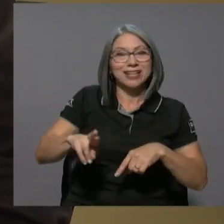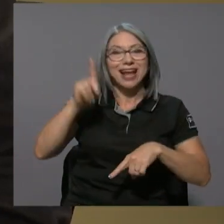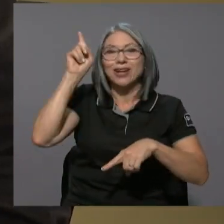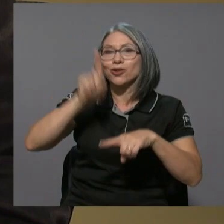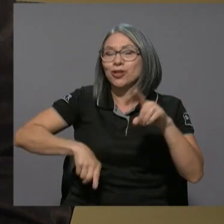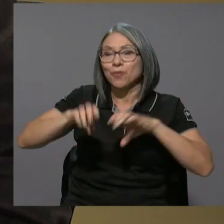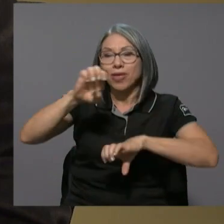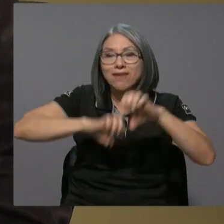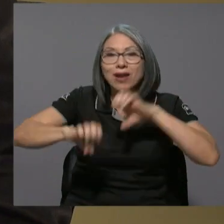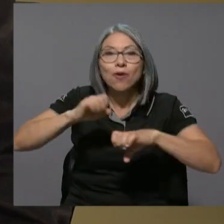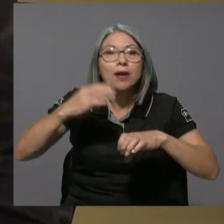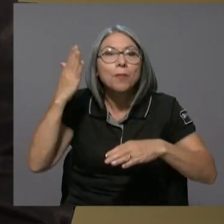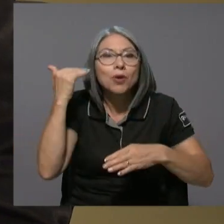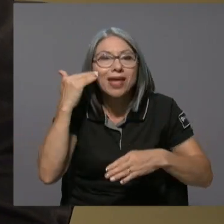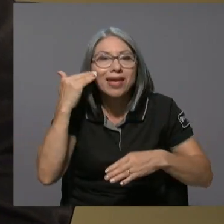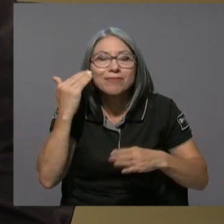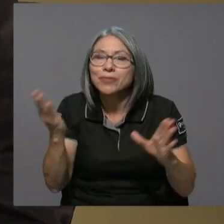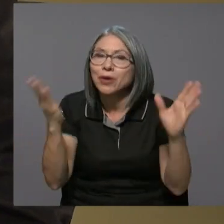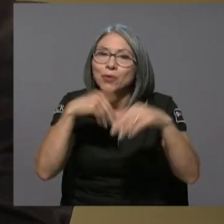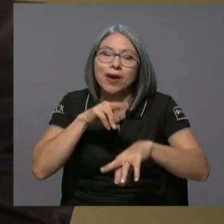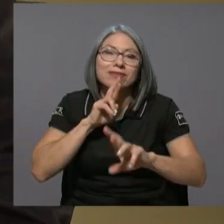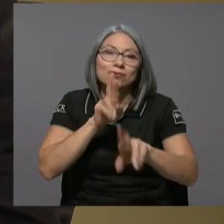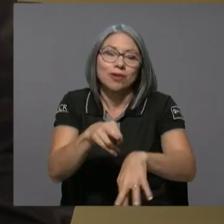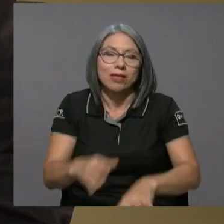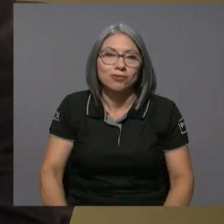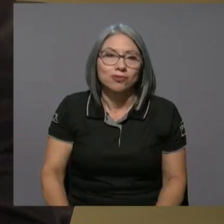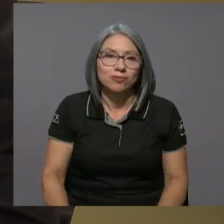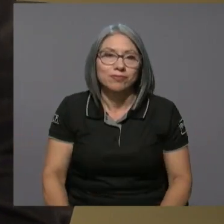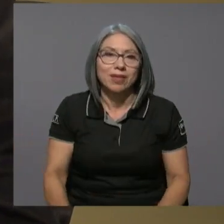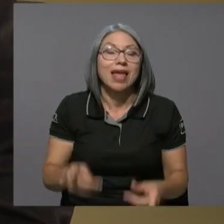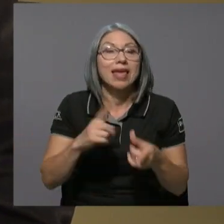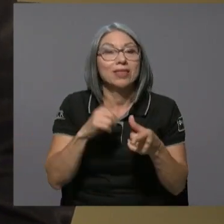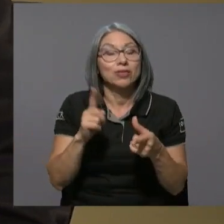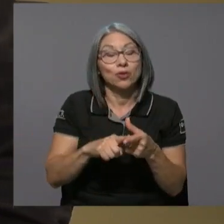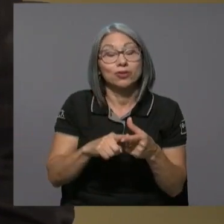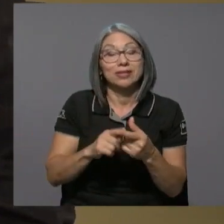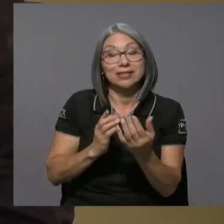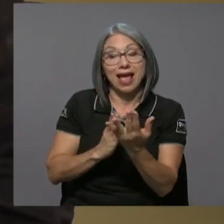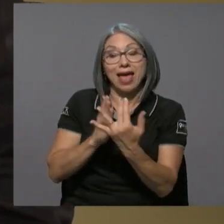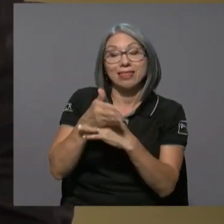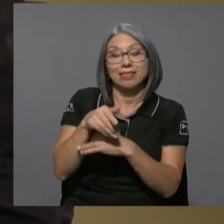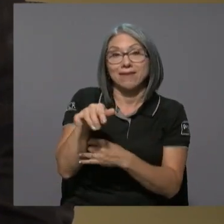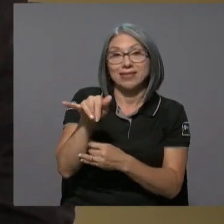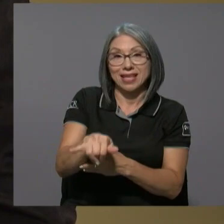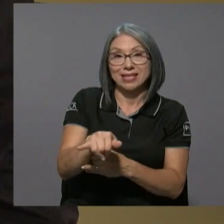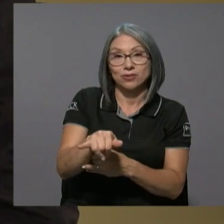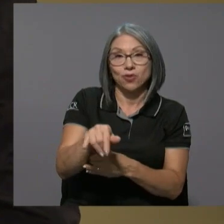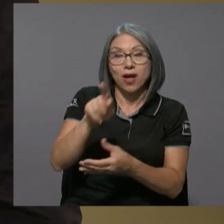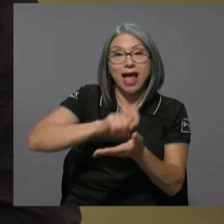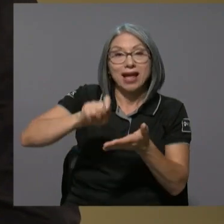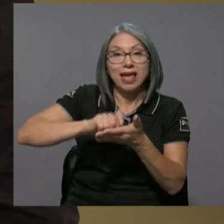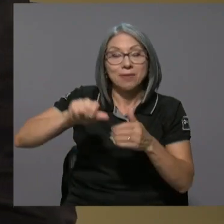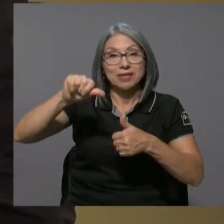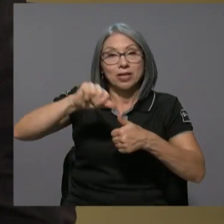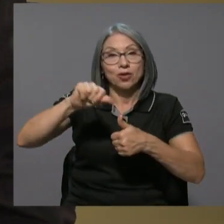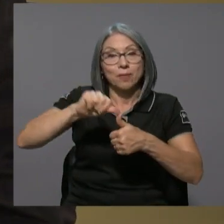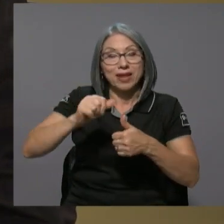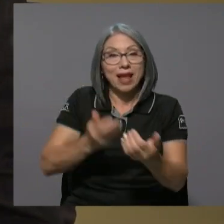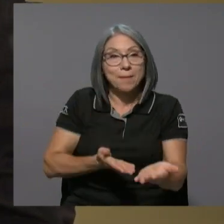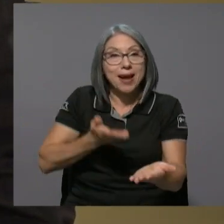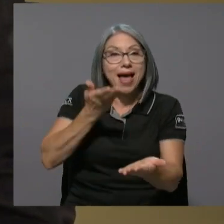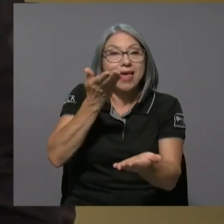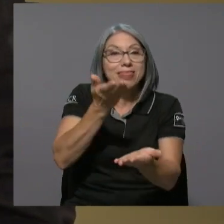habían resultados. Entonces, a través de esos elementos, planteamos también en la Academia de Centroamérica varios estudios que tenían eso como